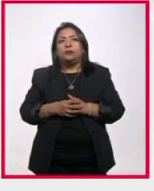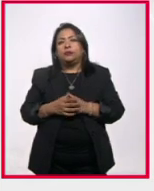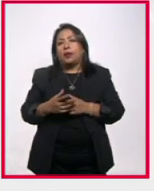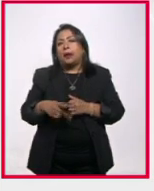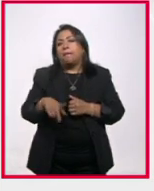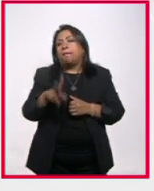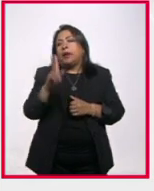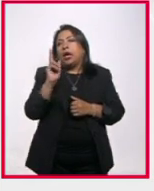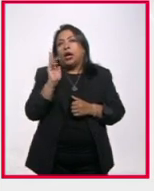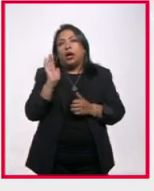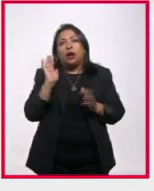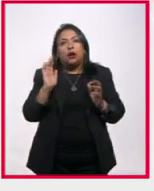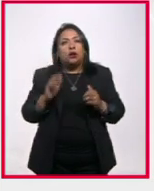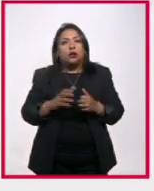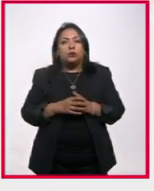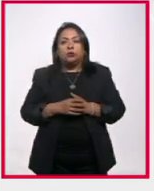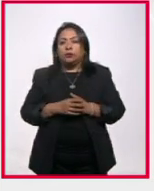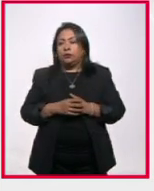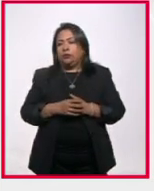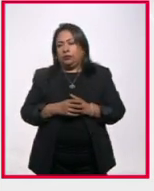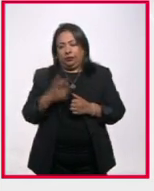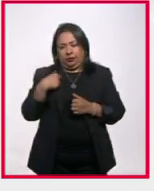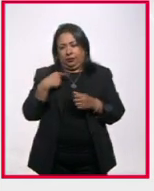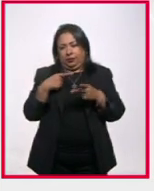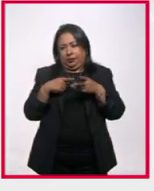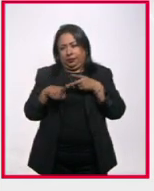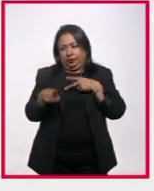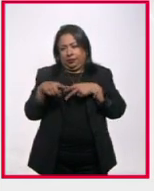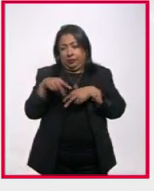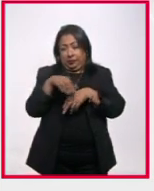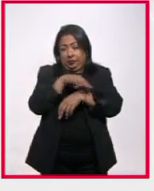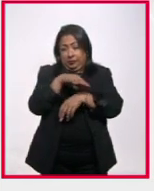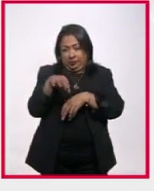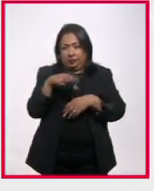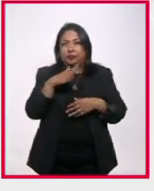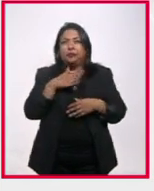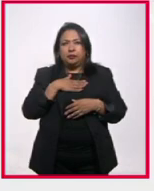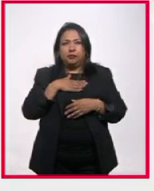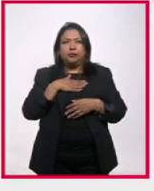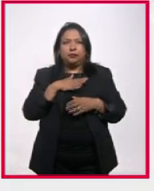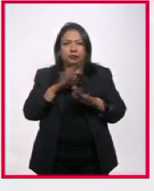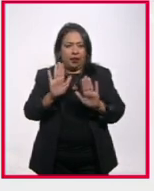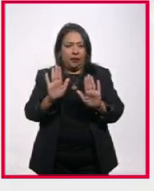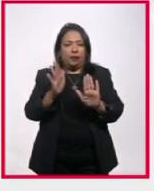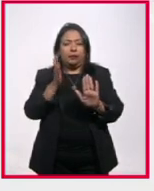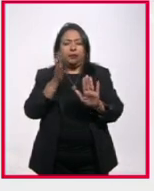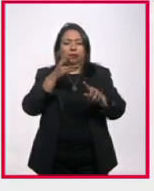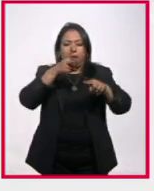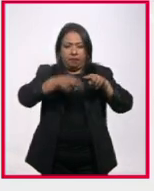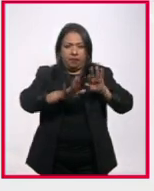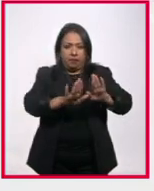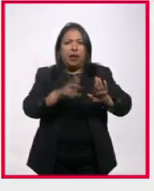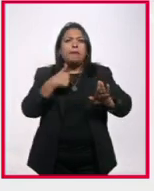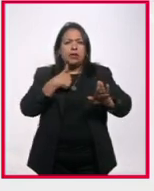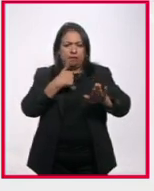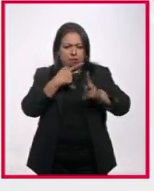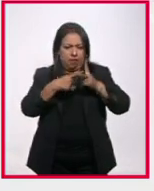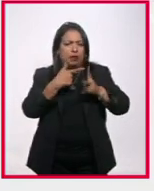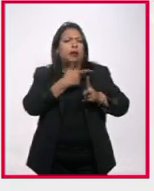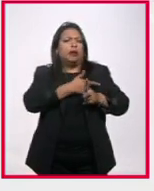Pero, pues, vaya, no era que... Cuando empecé la parte de la ingeniería, a mí también, a ver, por partes, a mí también me gustaban mucho las